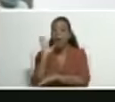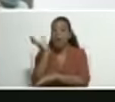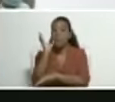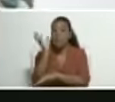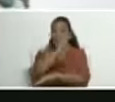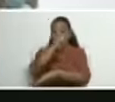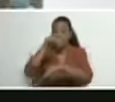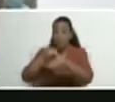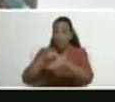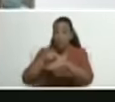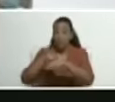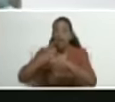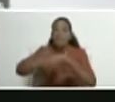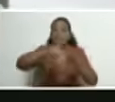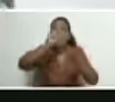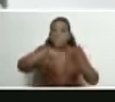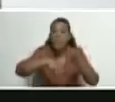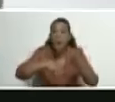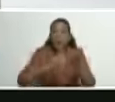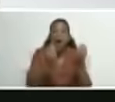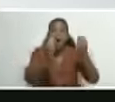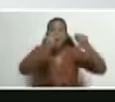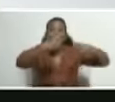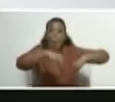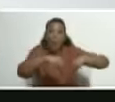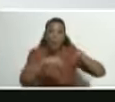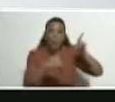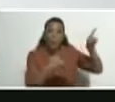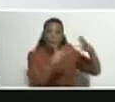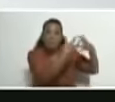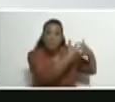Rodríguez, firmando los acuerdos.